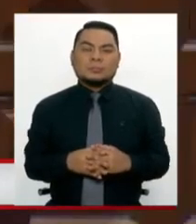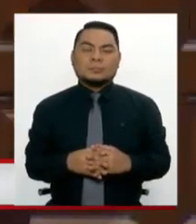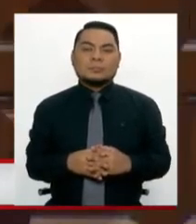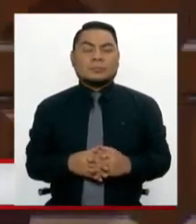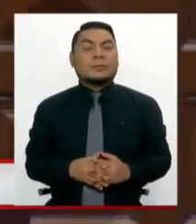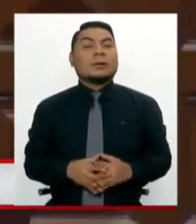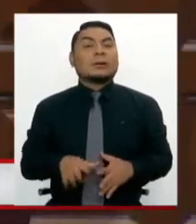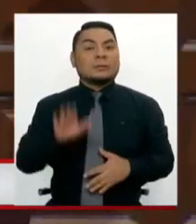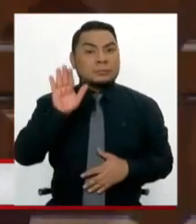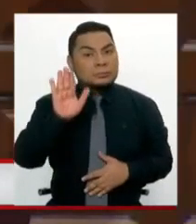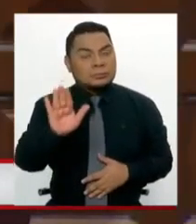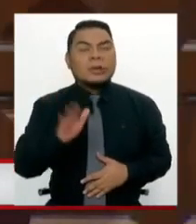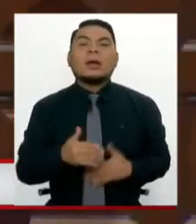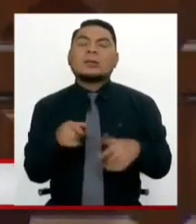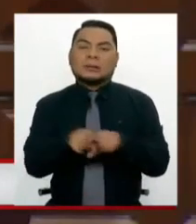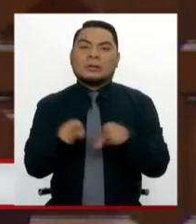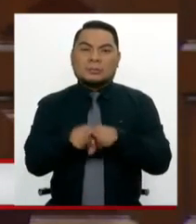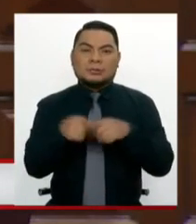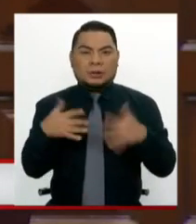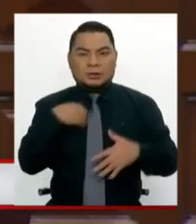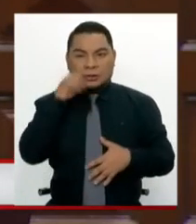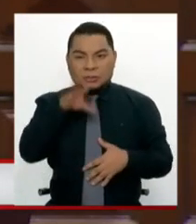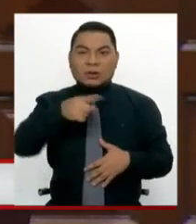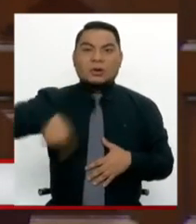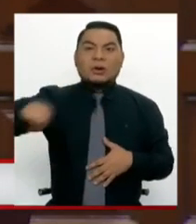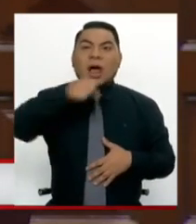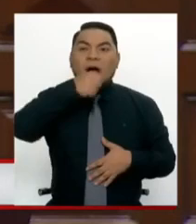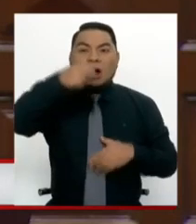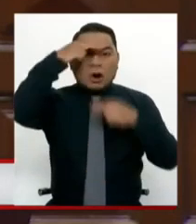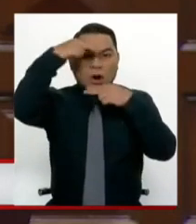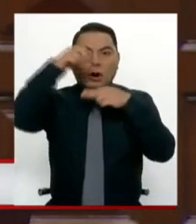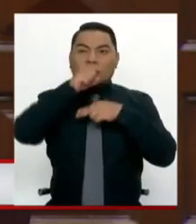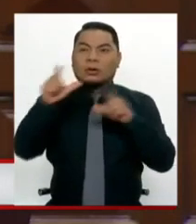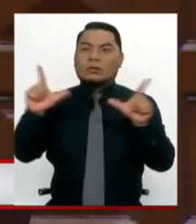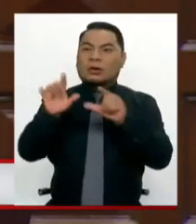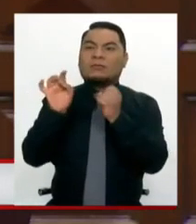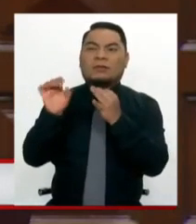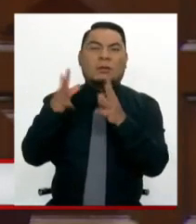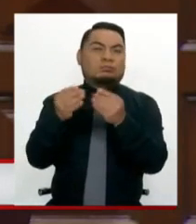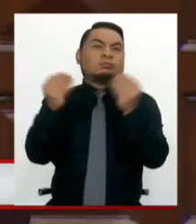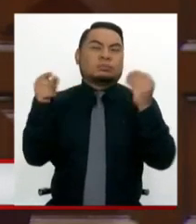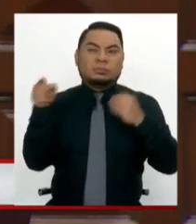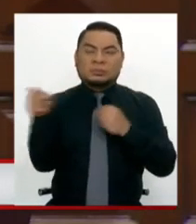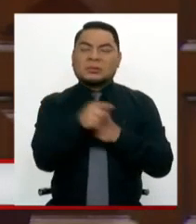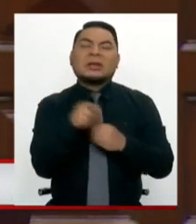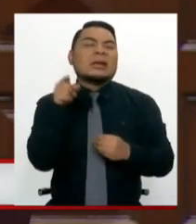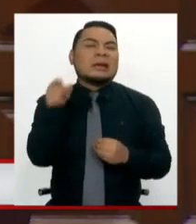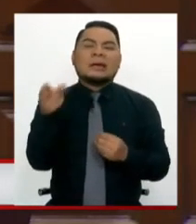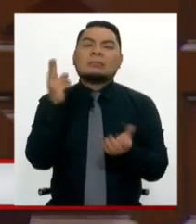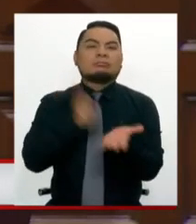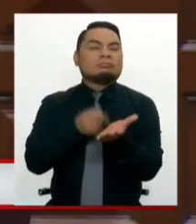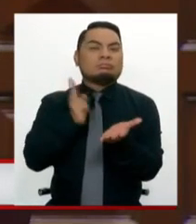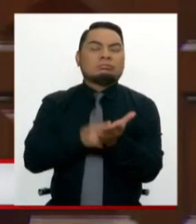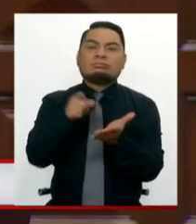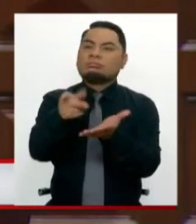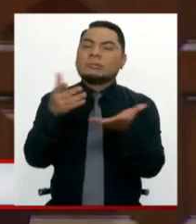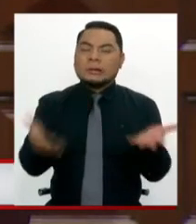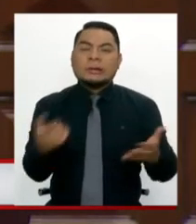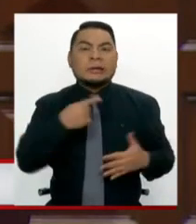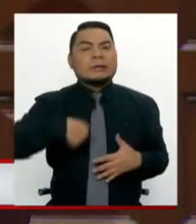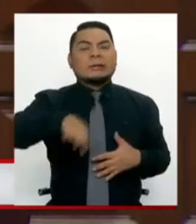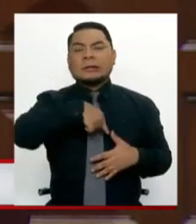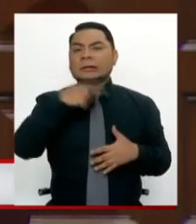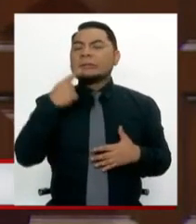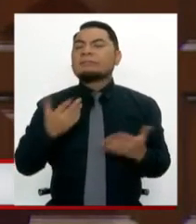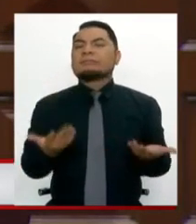No obstante, como he dicho, los medios de comunicación, en su mayoría, se han encargado de que nos